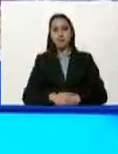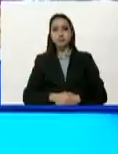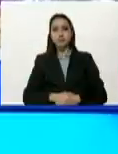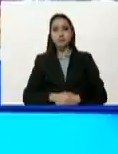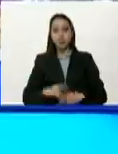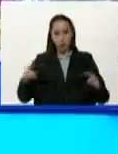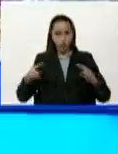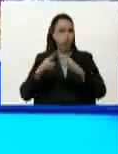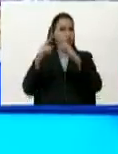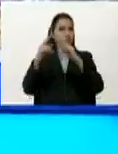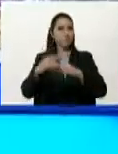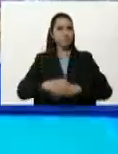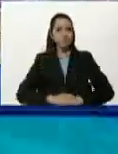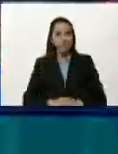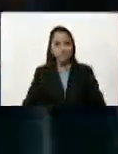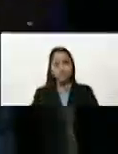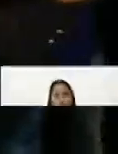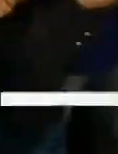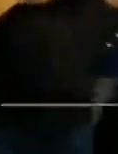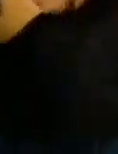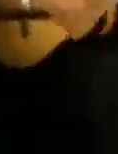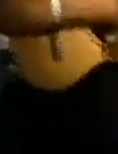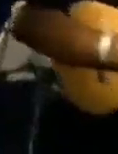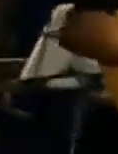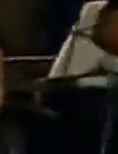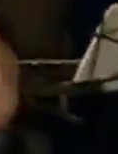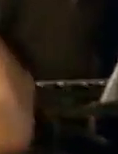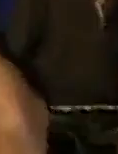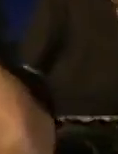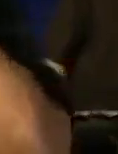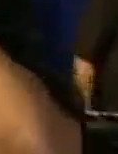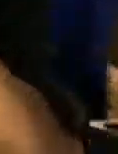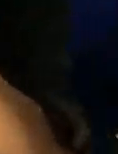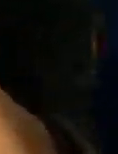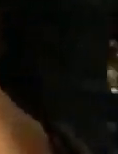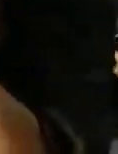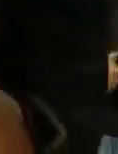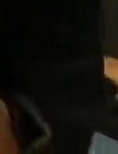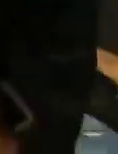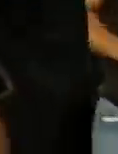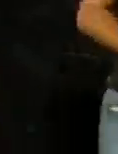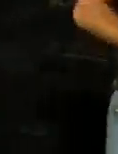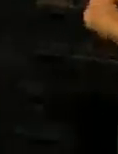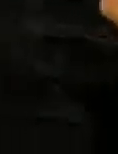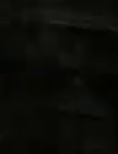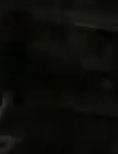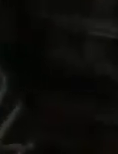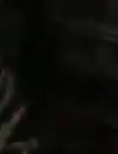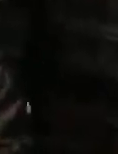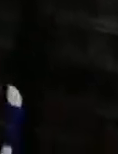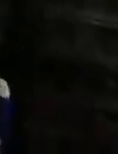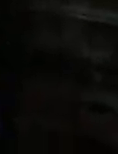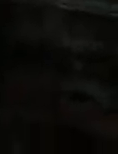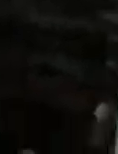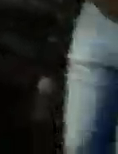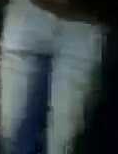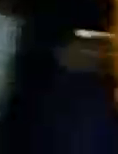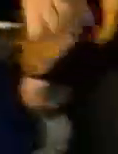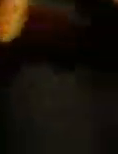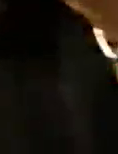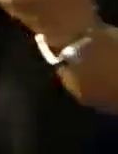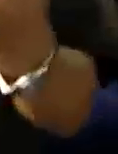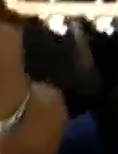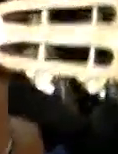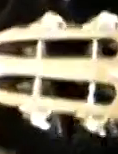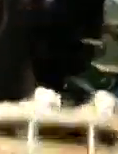próxima acción del bando monero con el mismo barrio obrero que la toca como